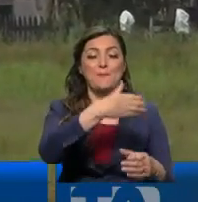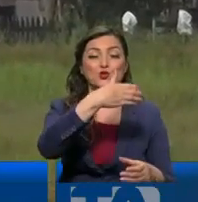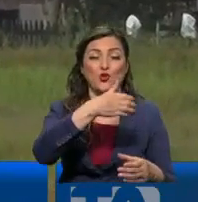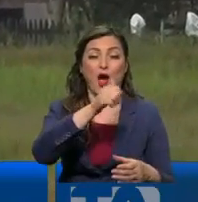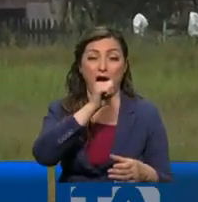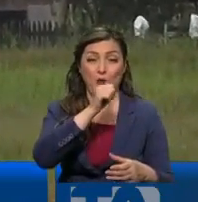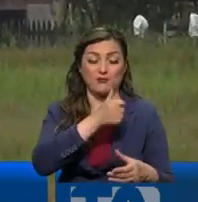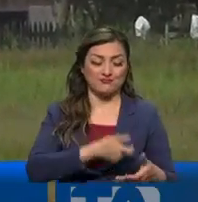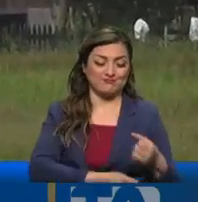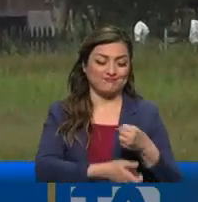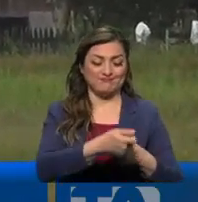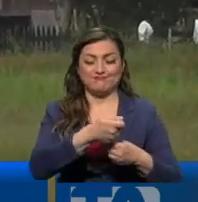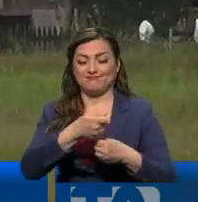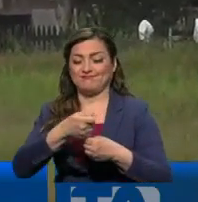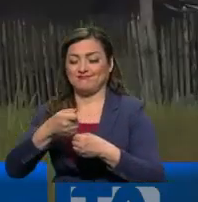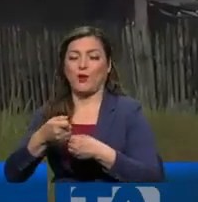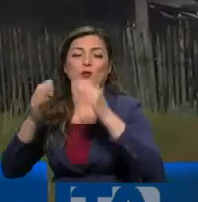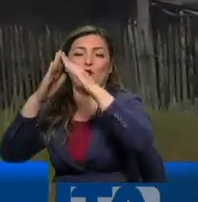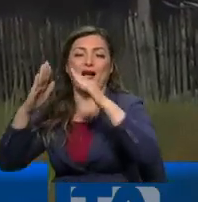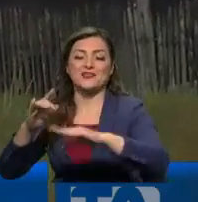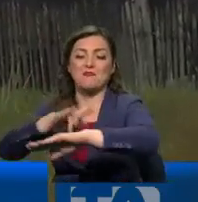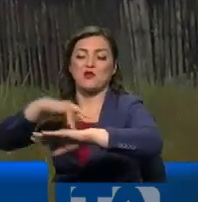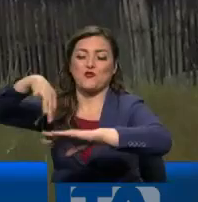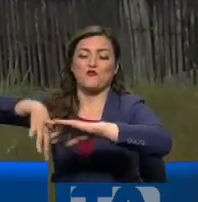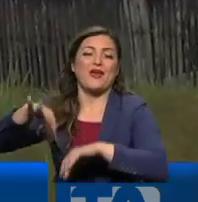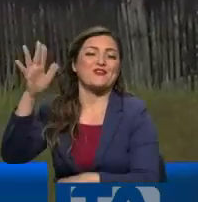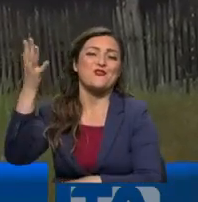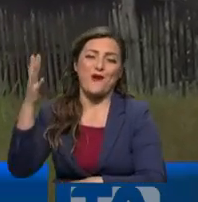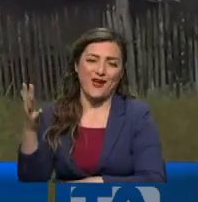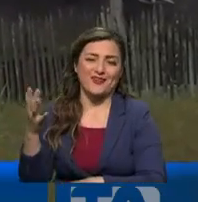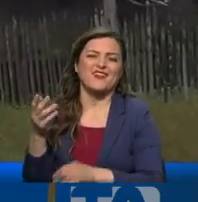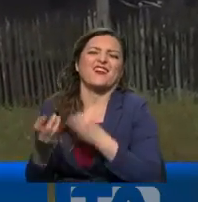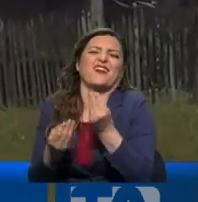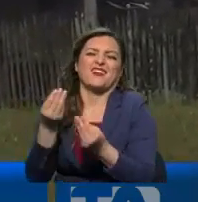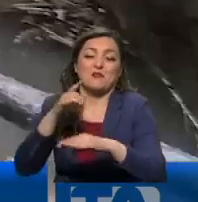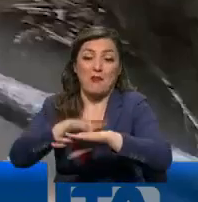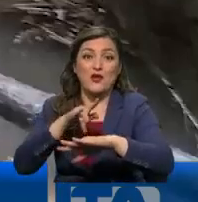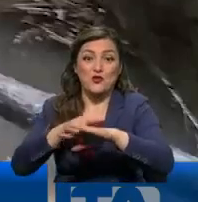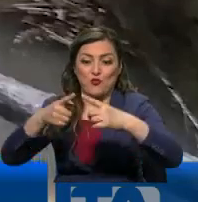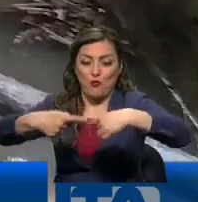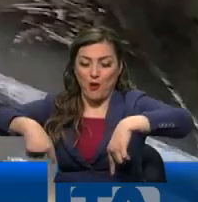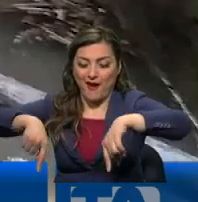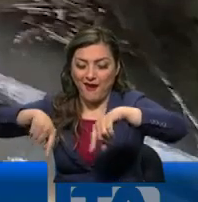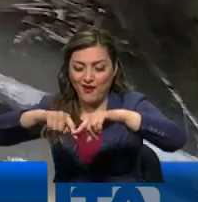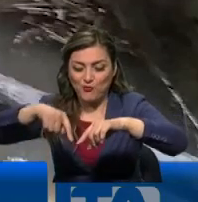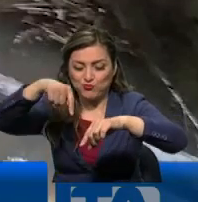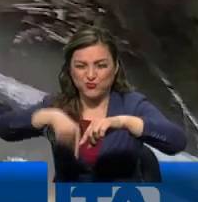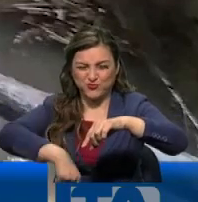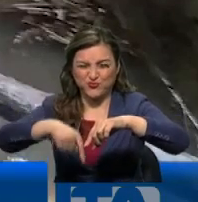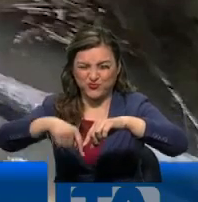estos se contaminan de las aguas residuales de las casas, ya que tampoco cuentan con alcantarillado. pasado. Las enfermedades de la piel